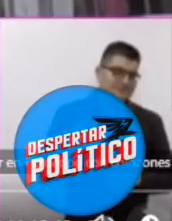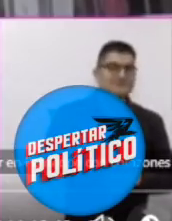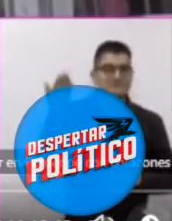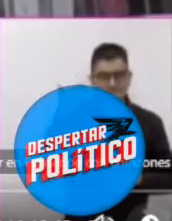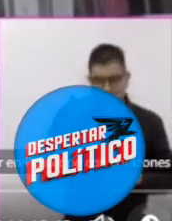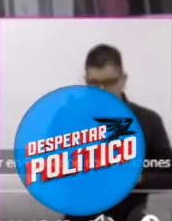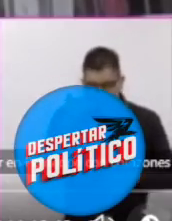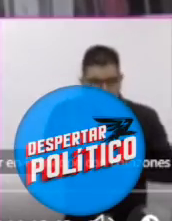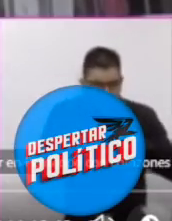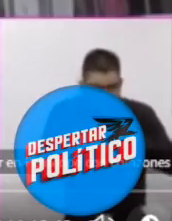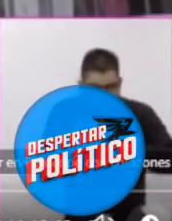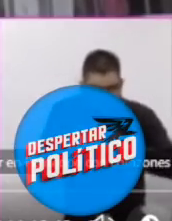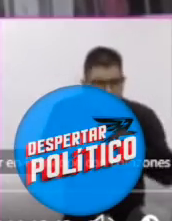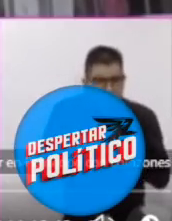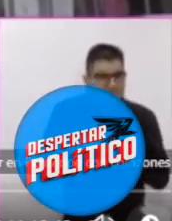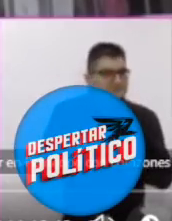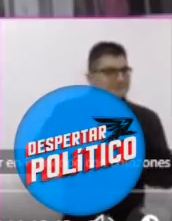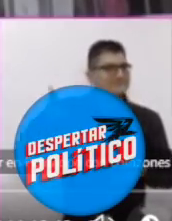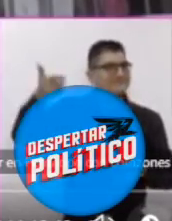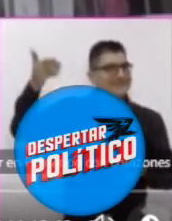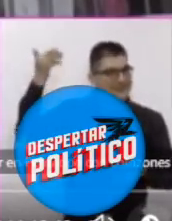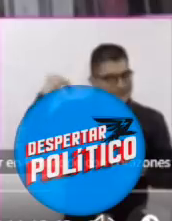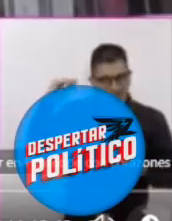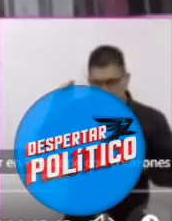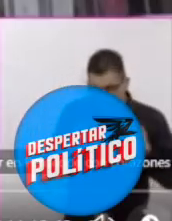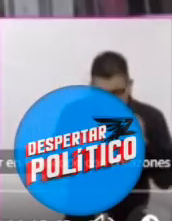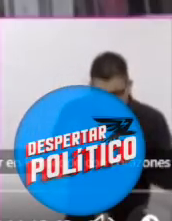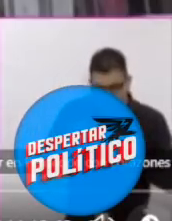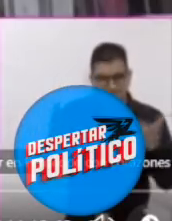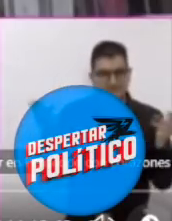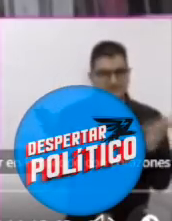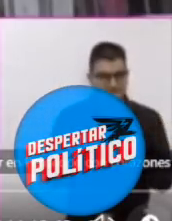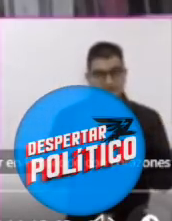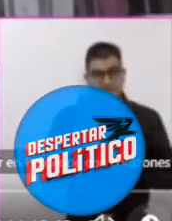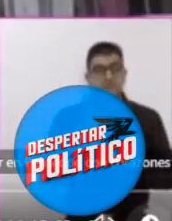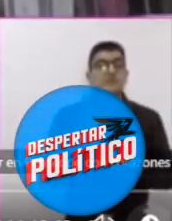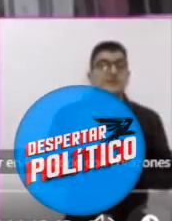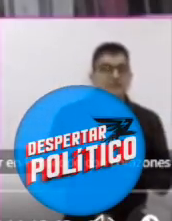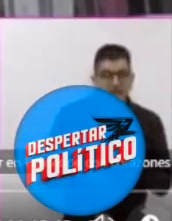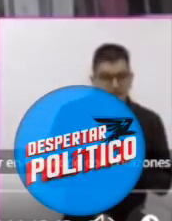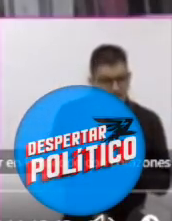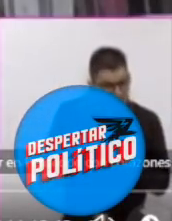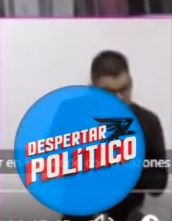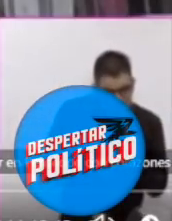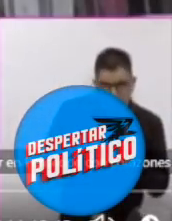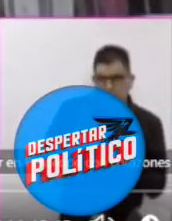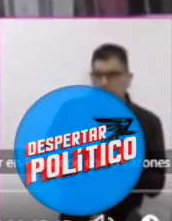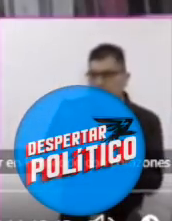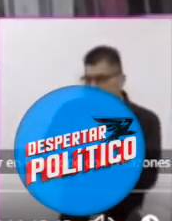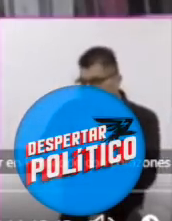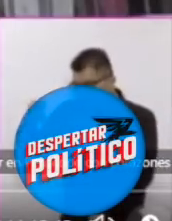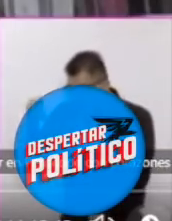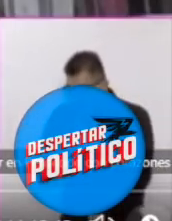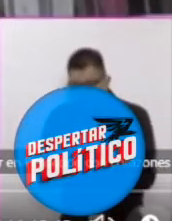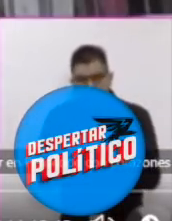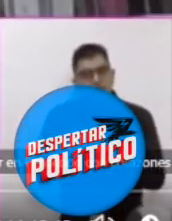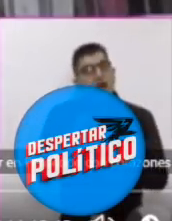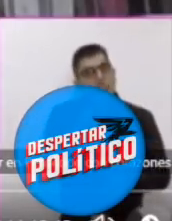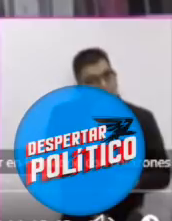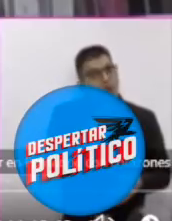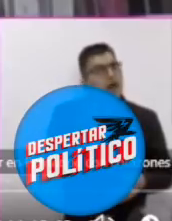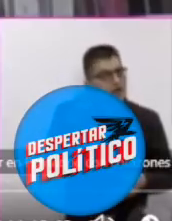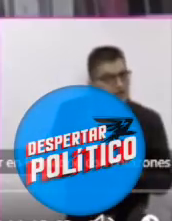al principio y que la supuesta falta de exhaustividad a la que se ha hecho referencia